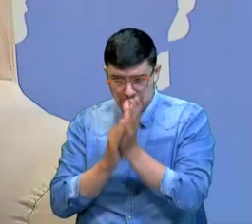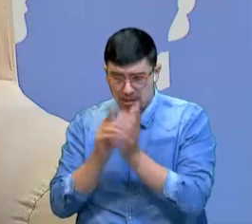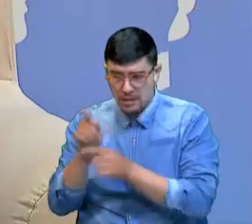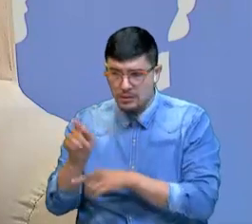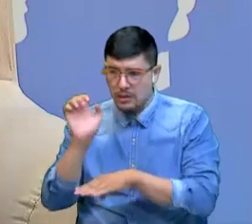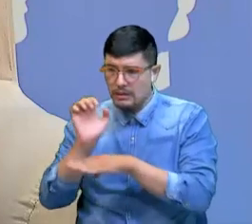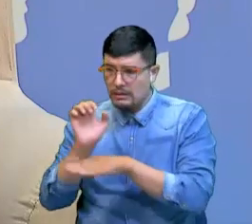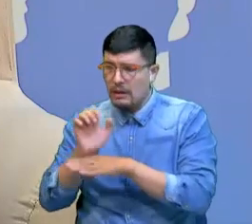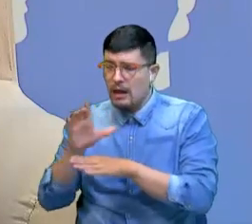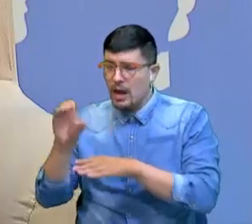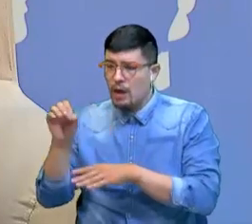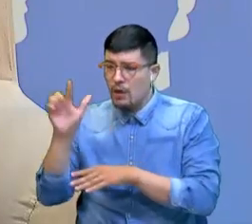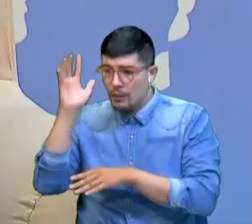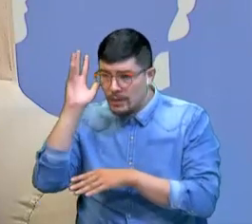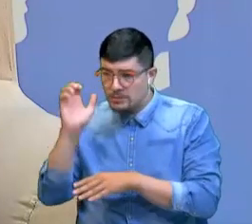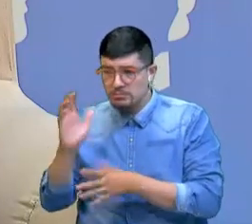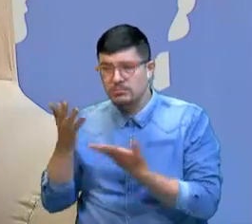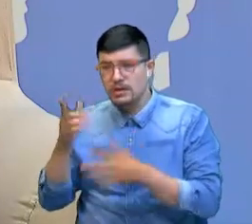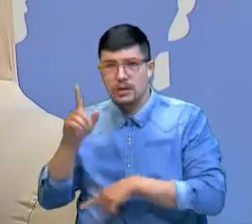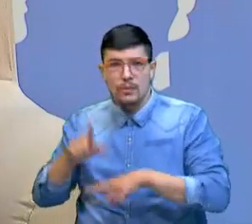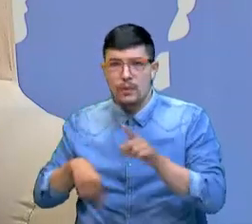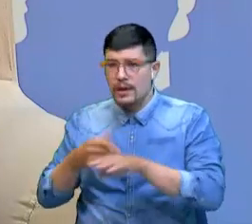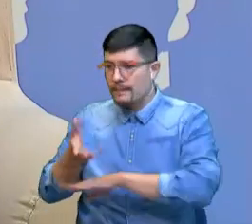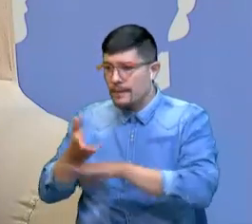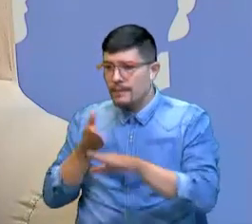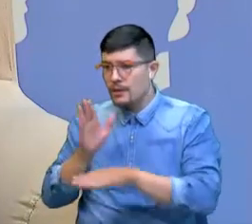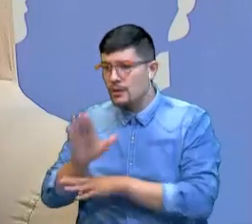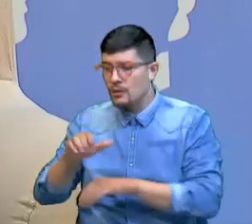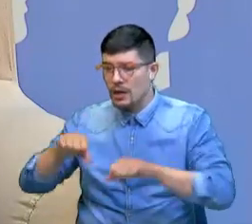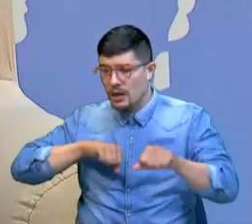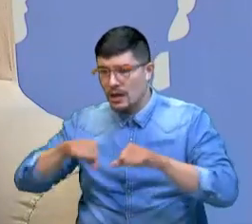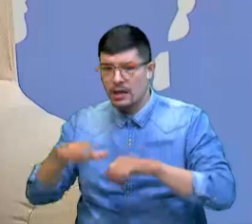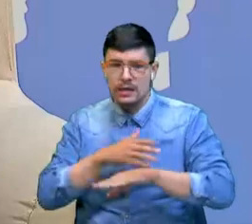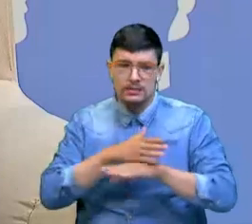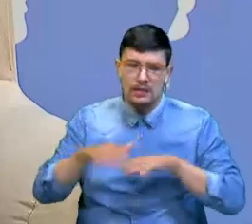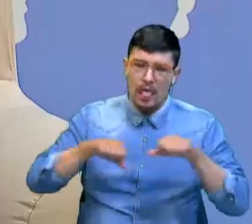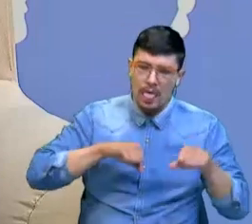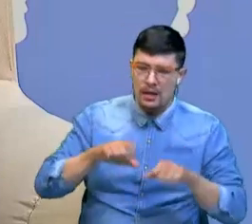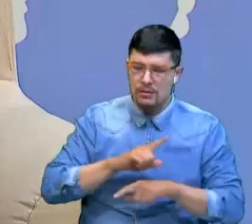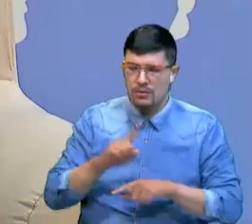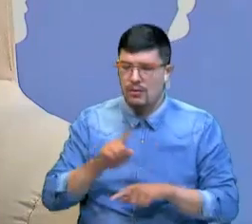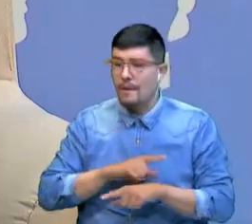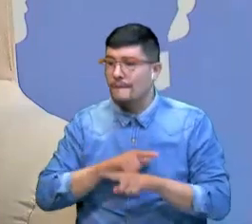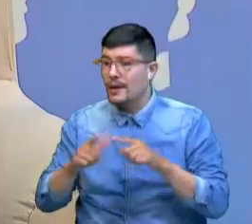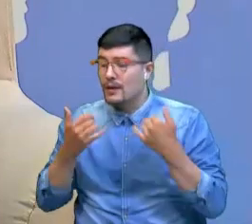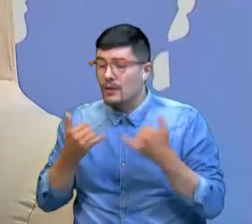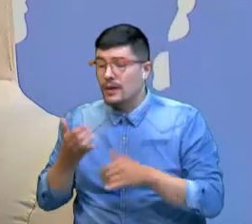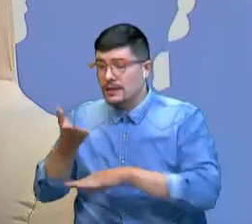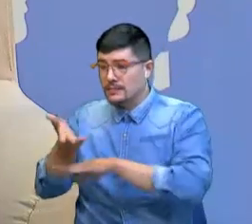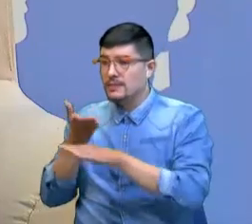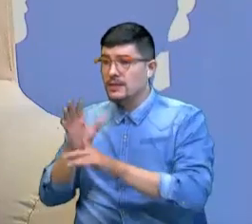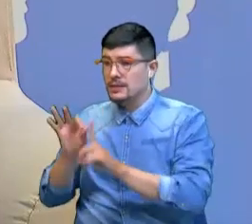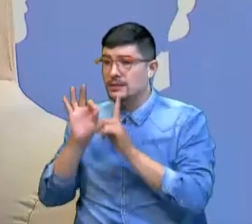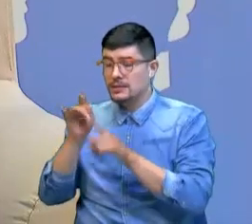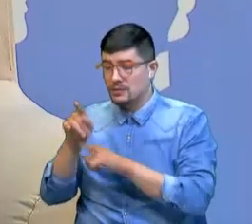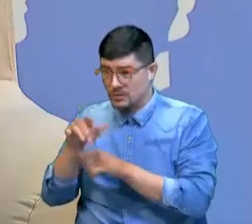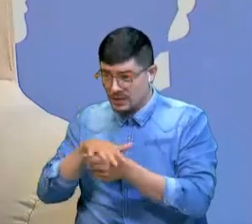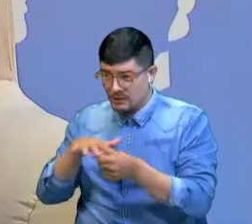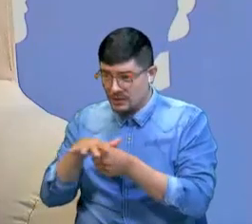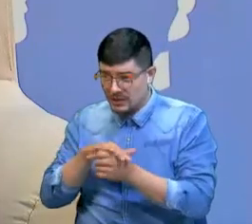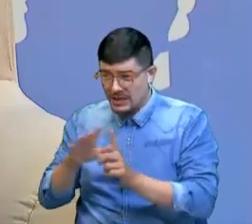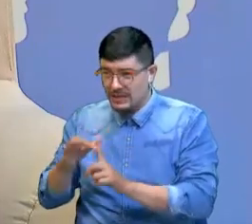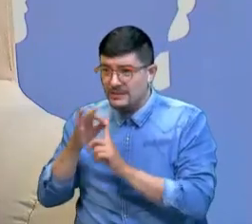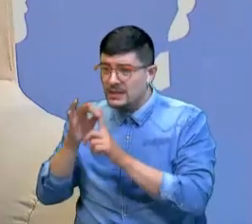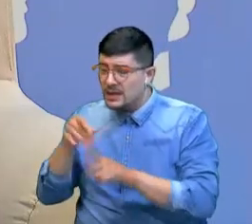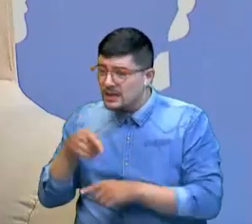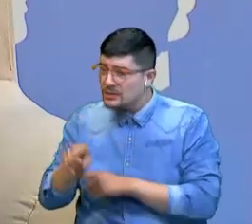estas manifestaciones de Colpensiones porque no podemos estar pidiéndole primero que actúe de una forma y luego de otra. Pero una situación en concreta como esta hay